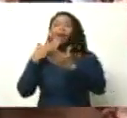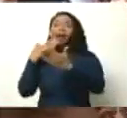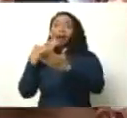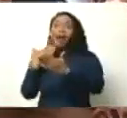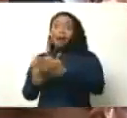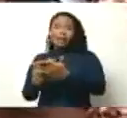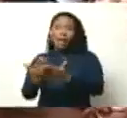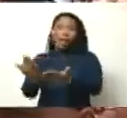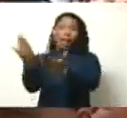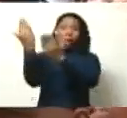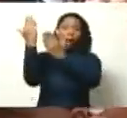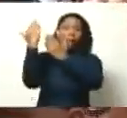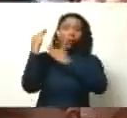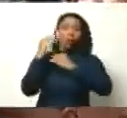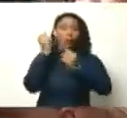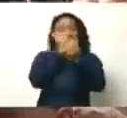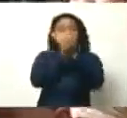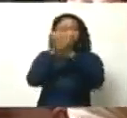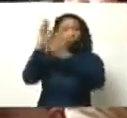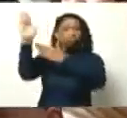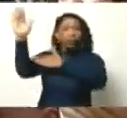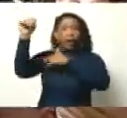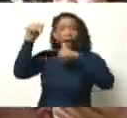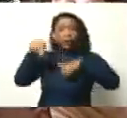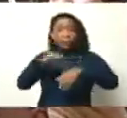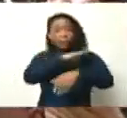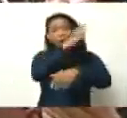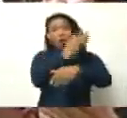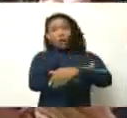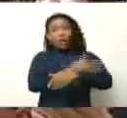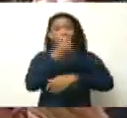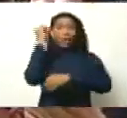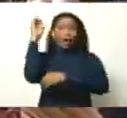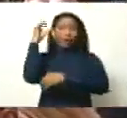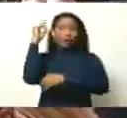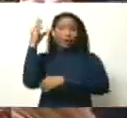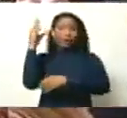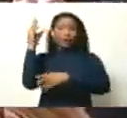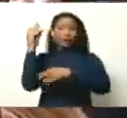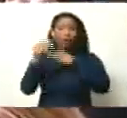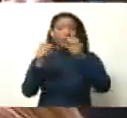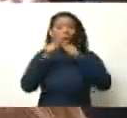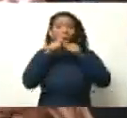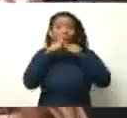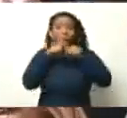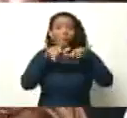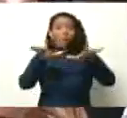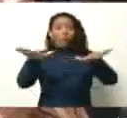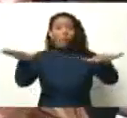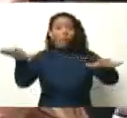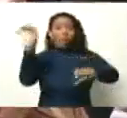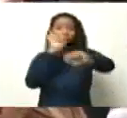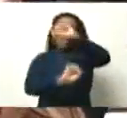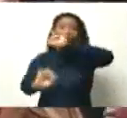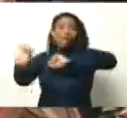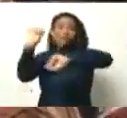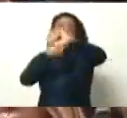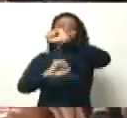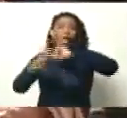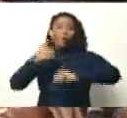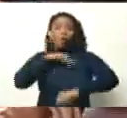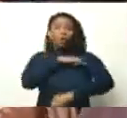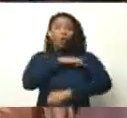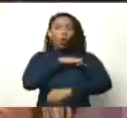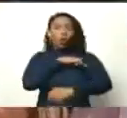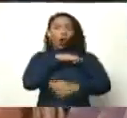el apoyo infinito que desde este poder parlamentario se ha desplegado en defensa de nuestro hermano,